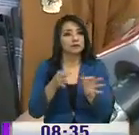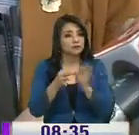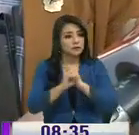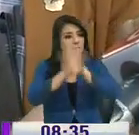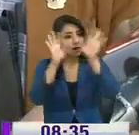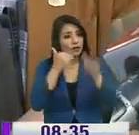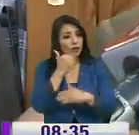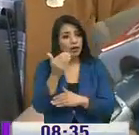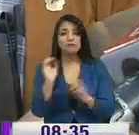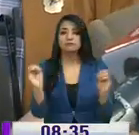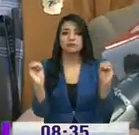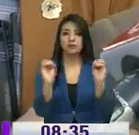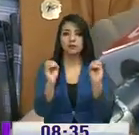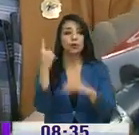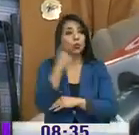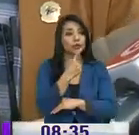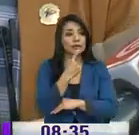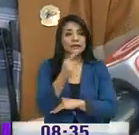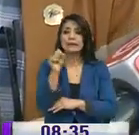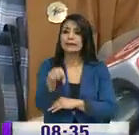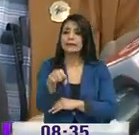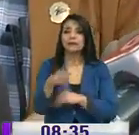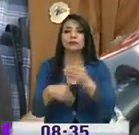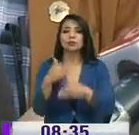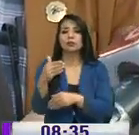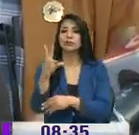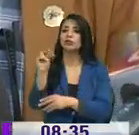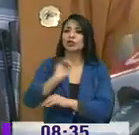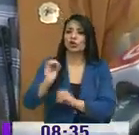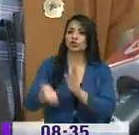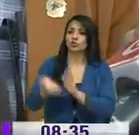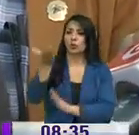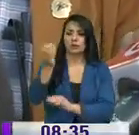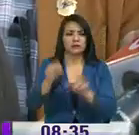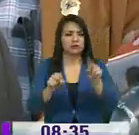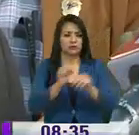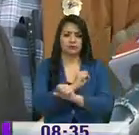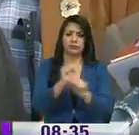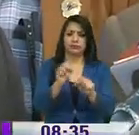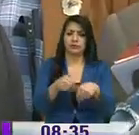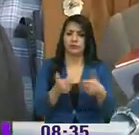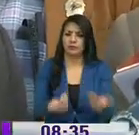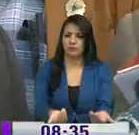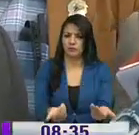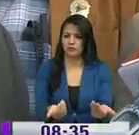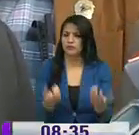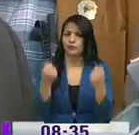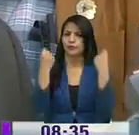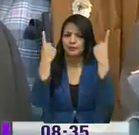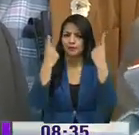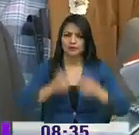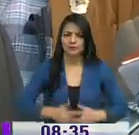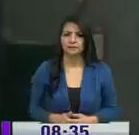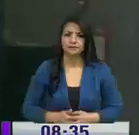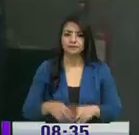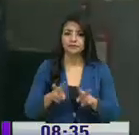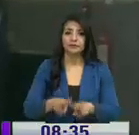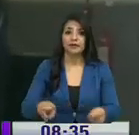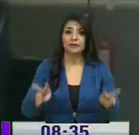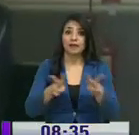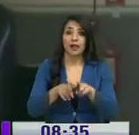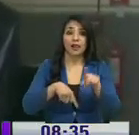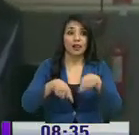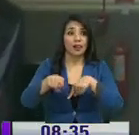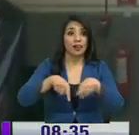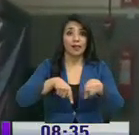ni contundente. Un día dicen que el diésel no van a subir, después asoman que el diésel sí van a subir. No entendemos. Que los precios de los fletes